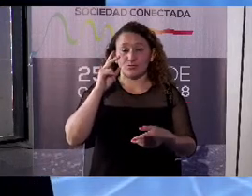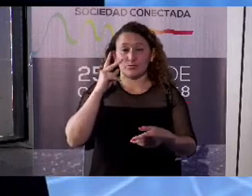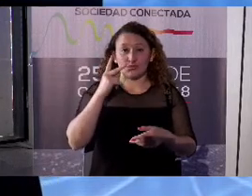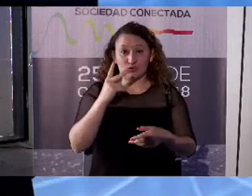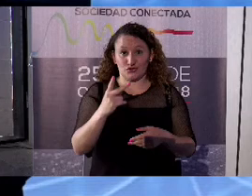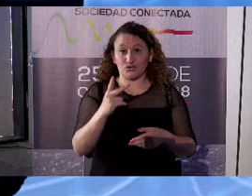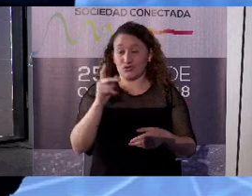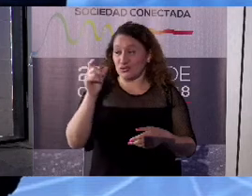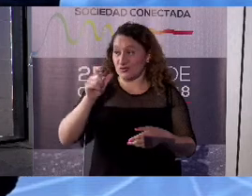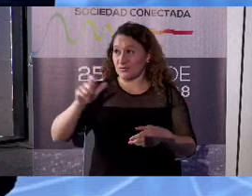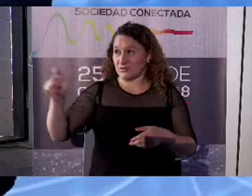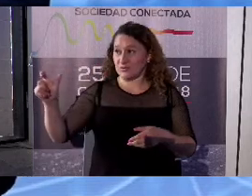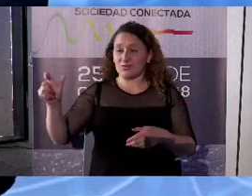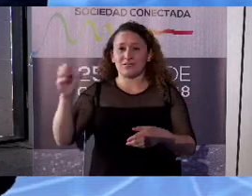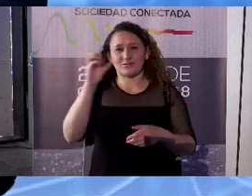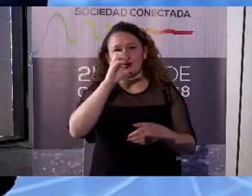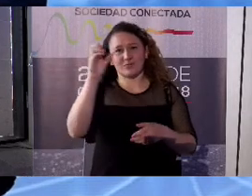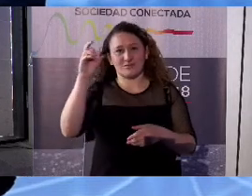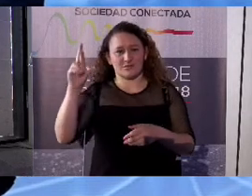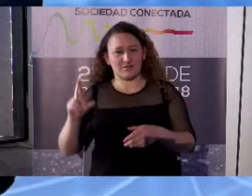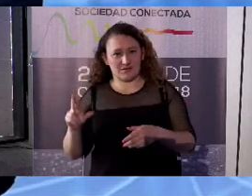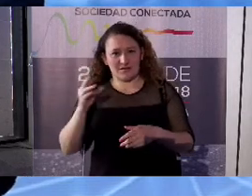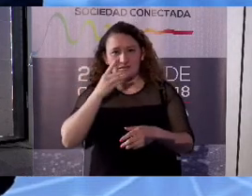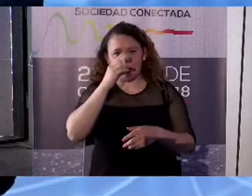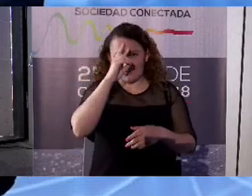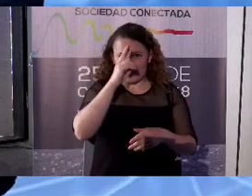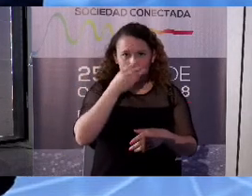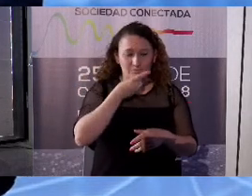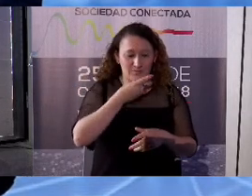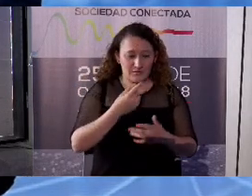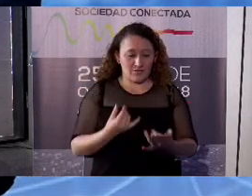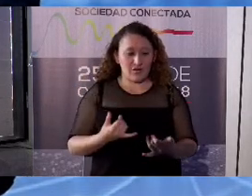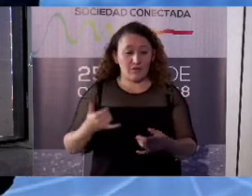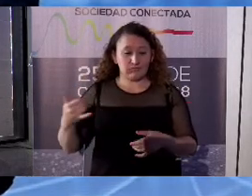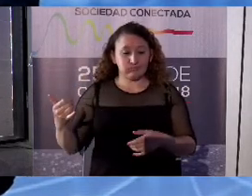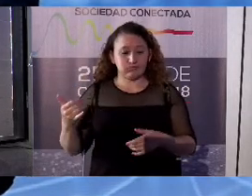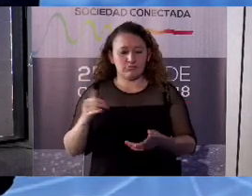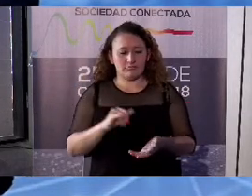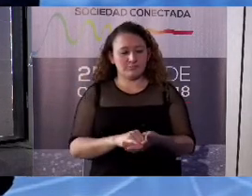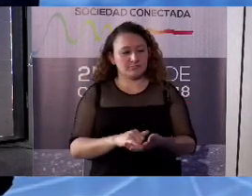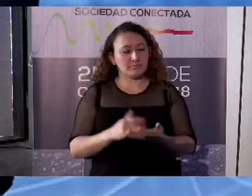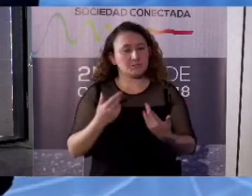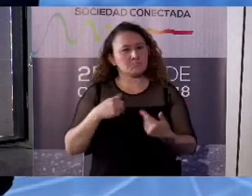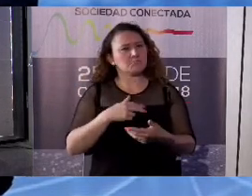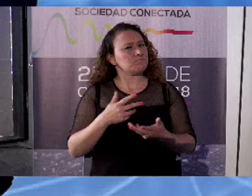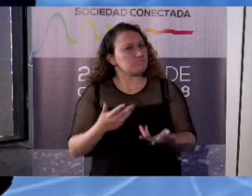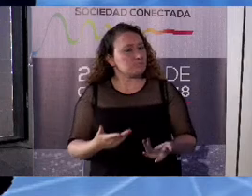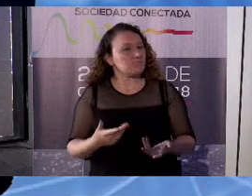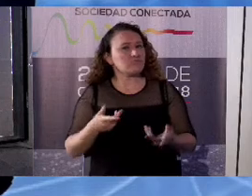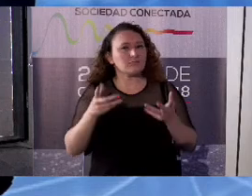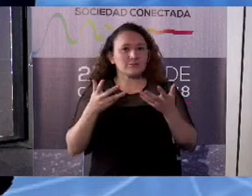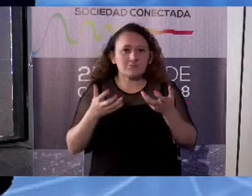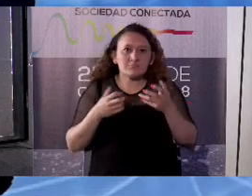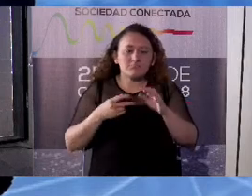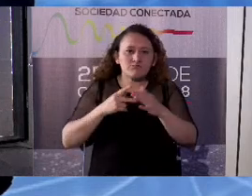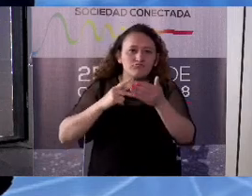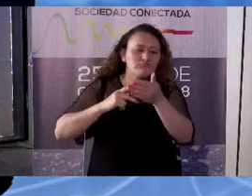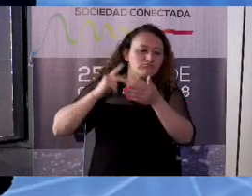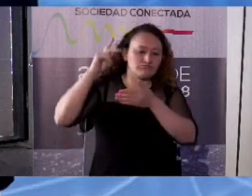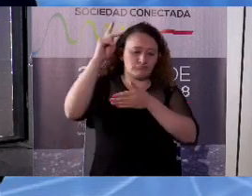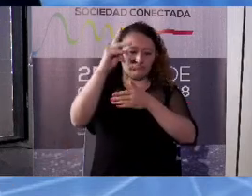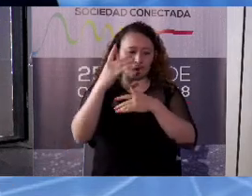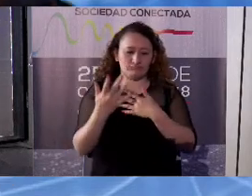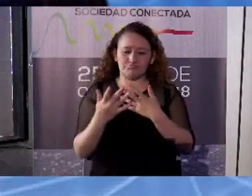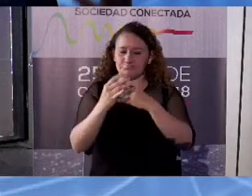República Dominicana y Costa Rica y también nosotros eh De alguna forma estamos tratando de proyectarnos a nivel